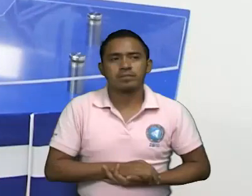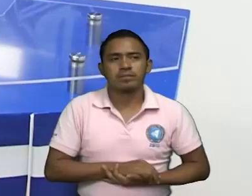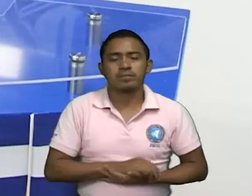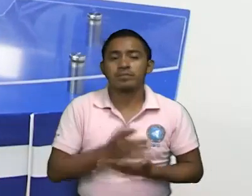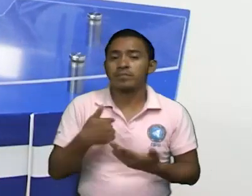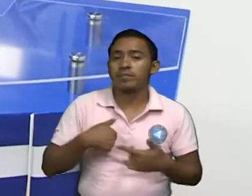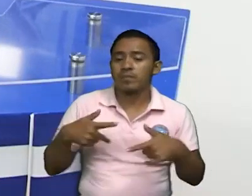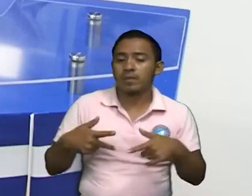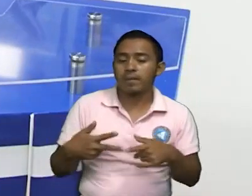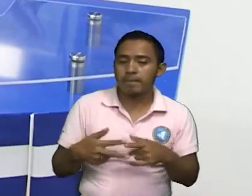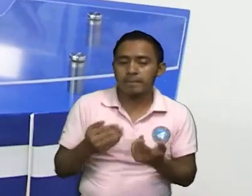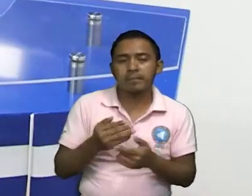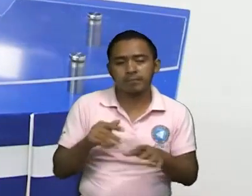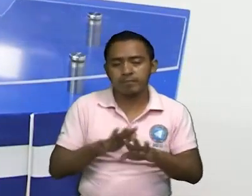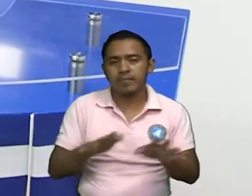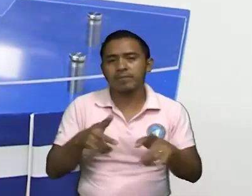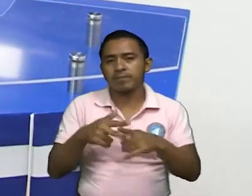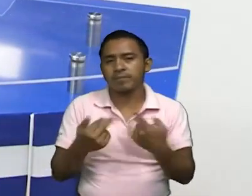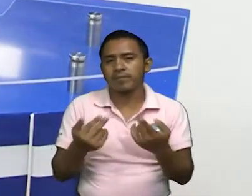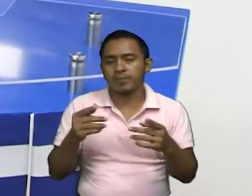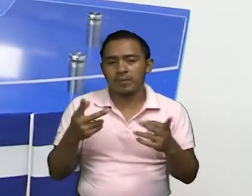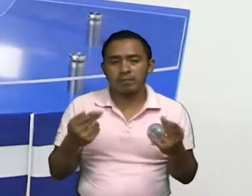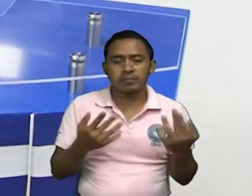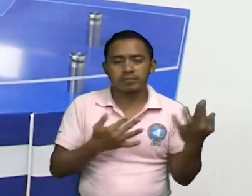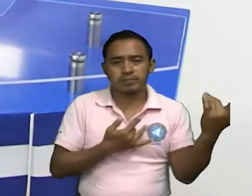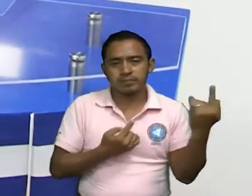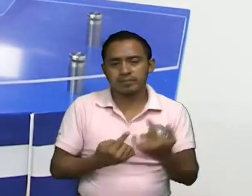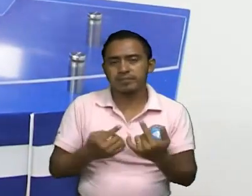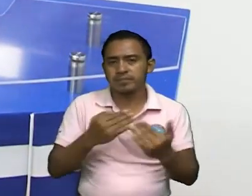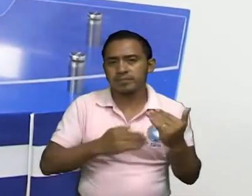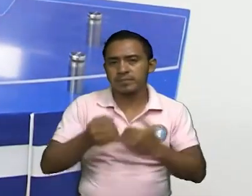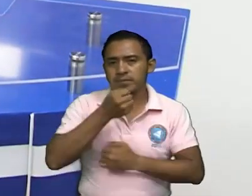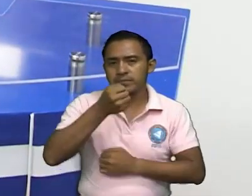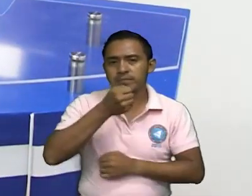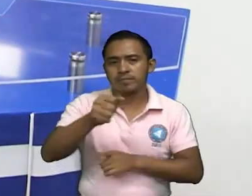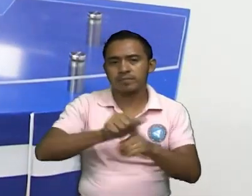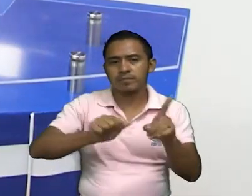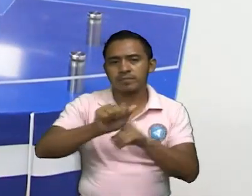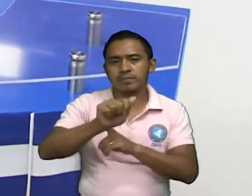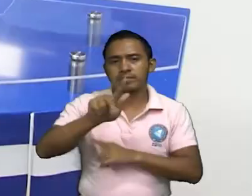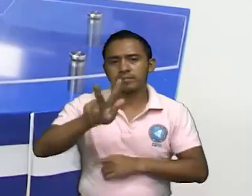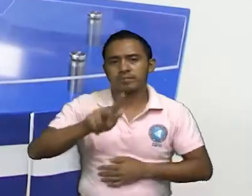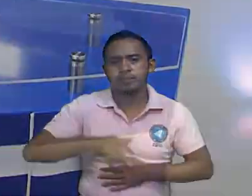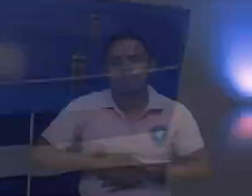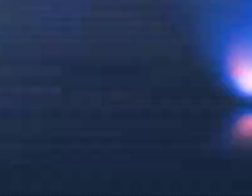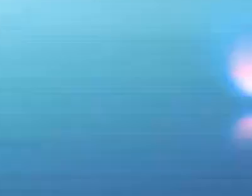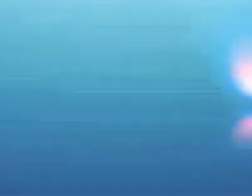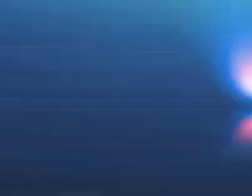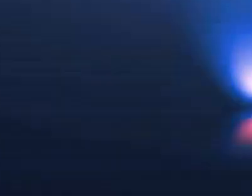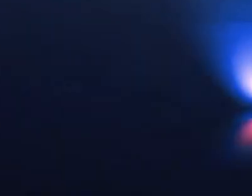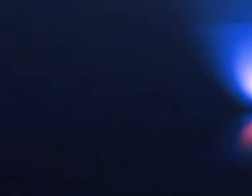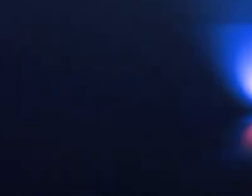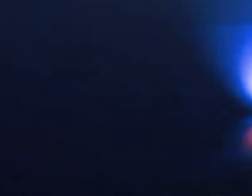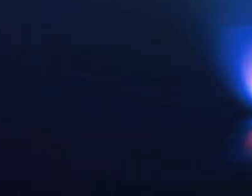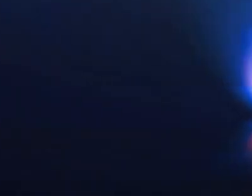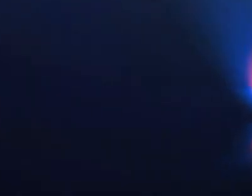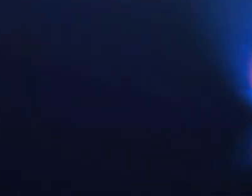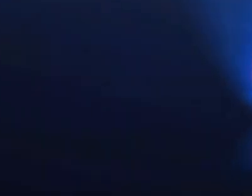Nos vamos a nuestro primer corte informativo y en breve volvemos con más de Noticias Asamblea TV.